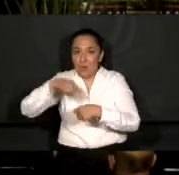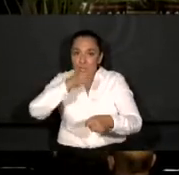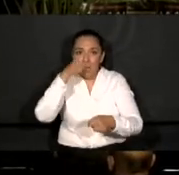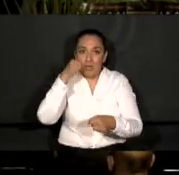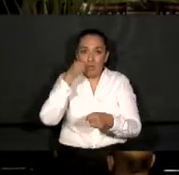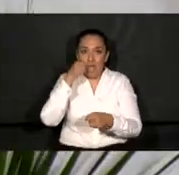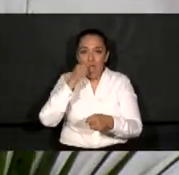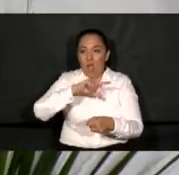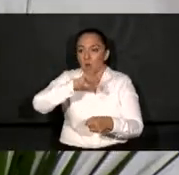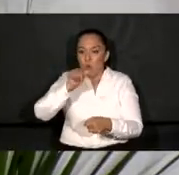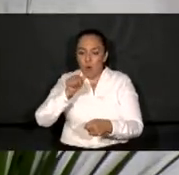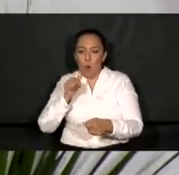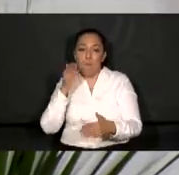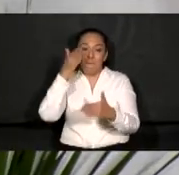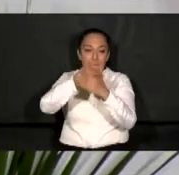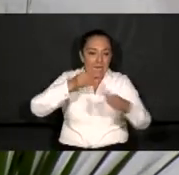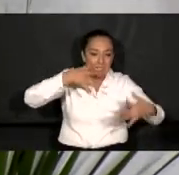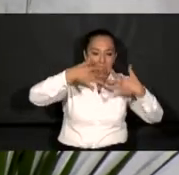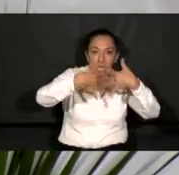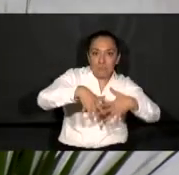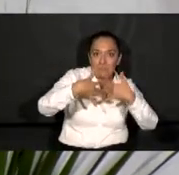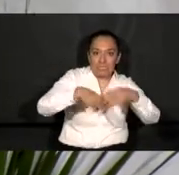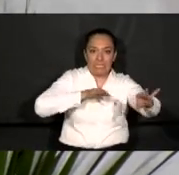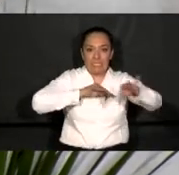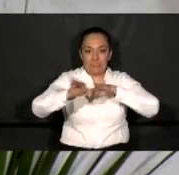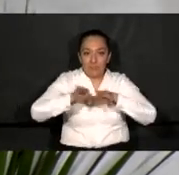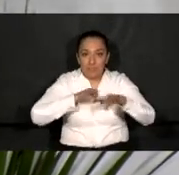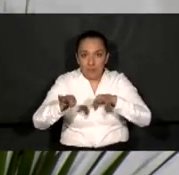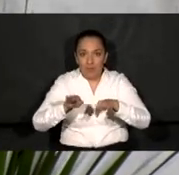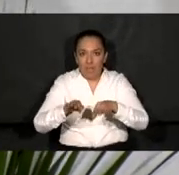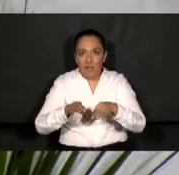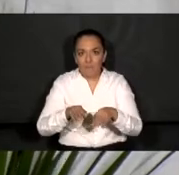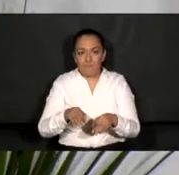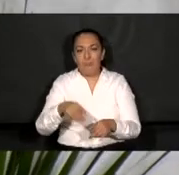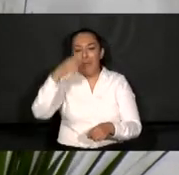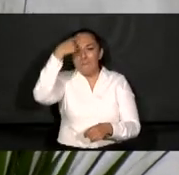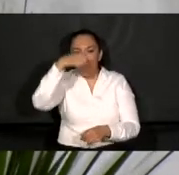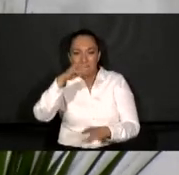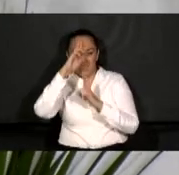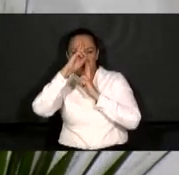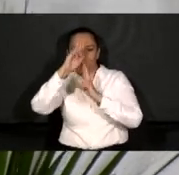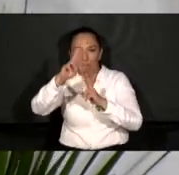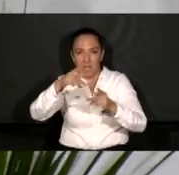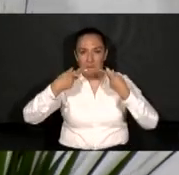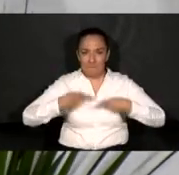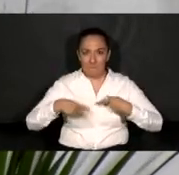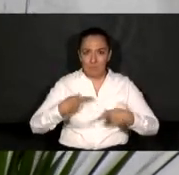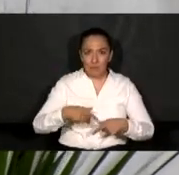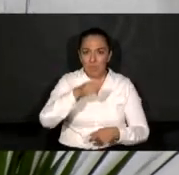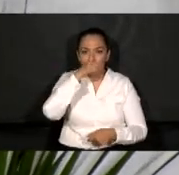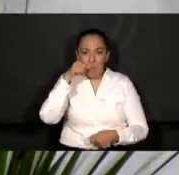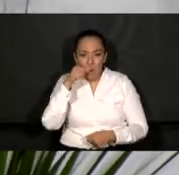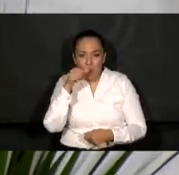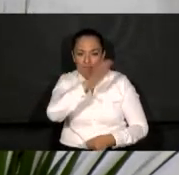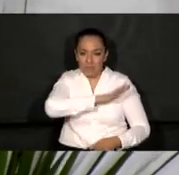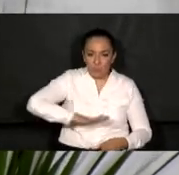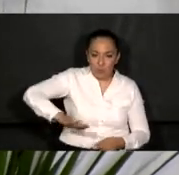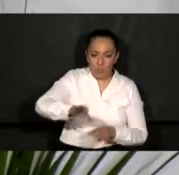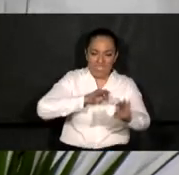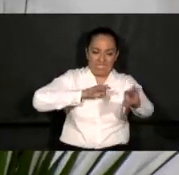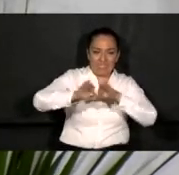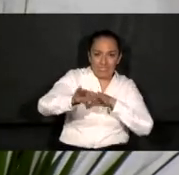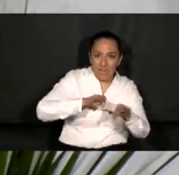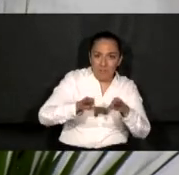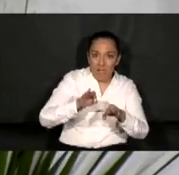sustento a sus hijos, para honrar a miles de juarenses que sostienen gran parte de la economía del estado con la actividad de